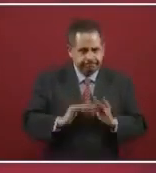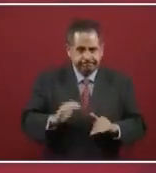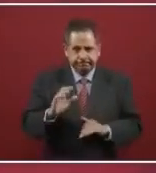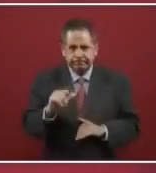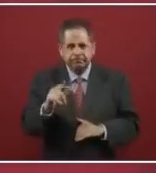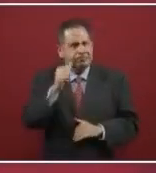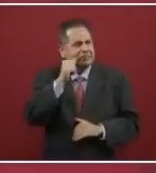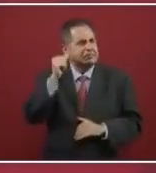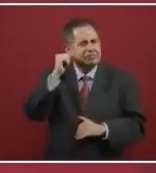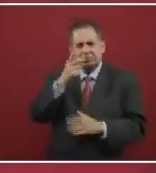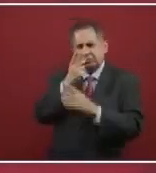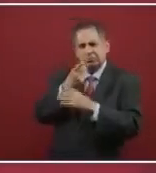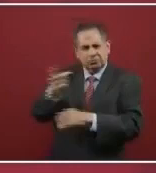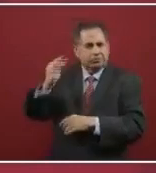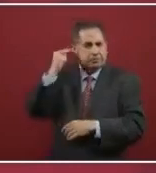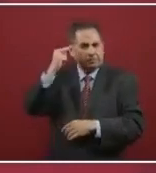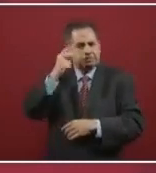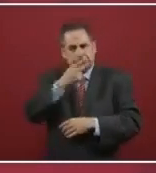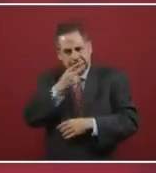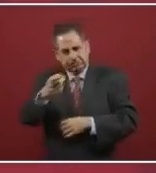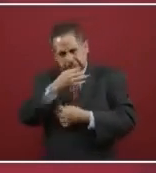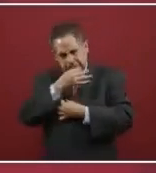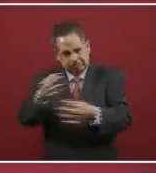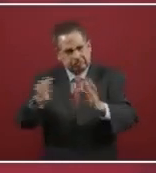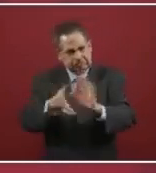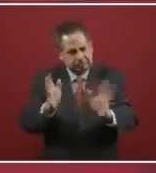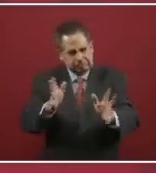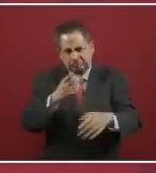dije ayer en Veracruz, que